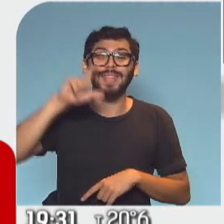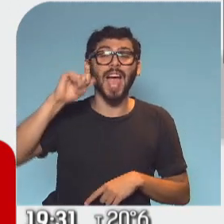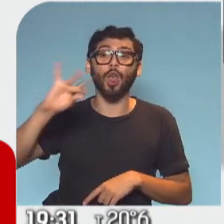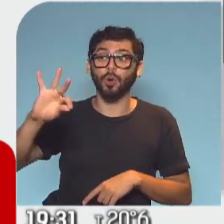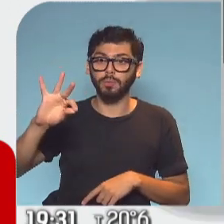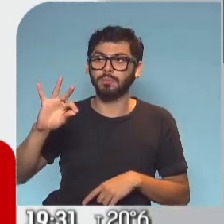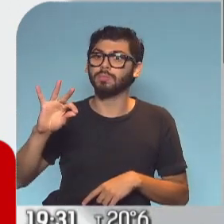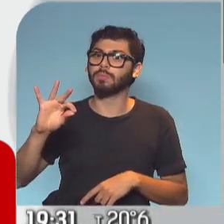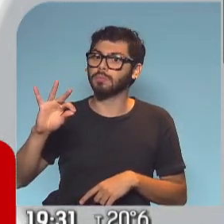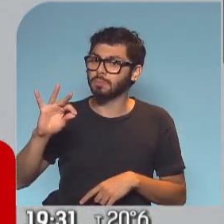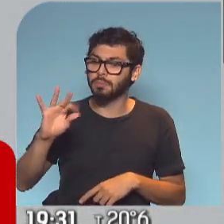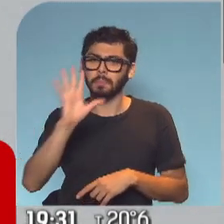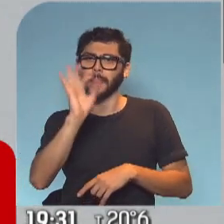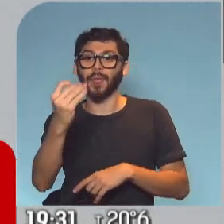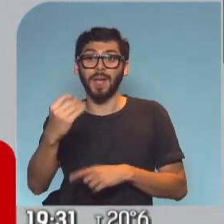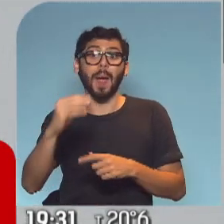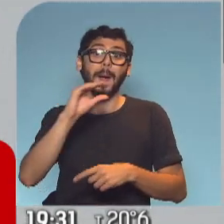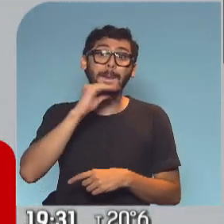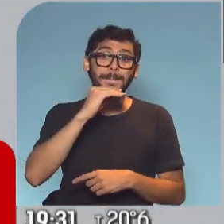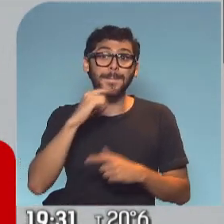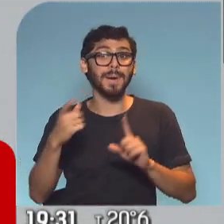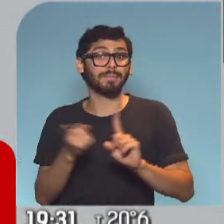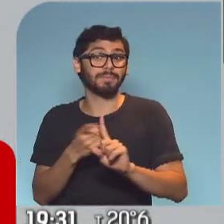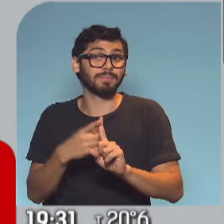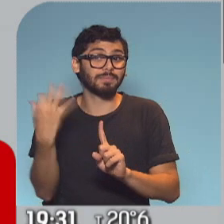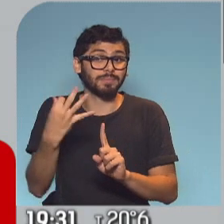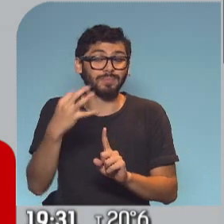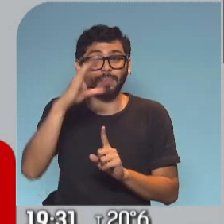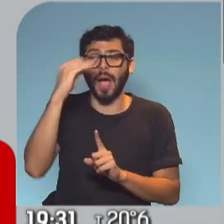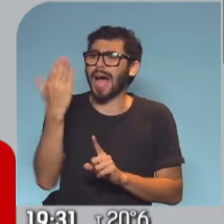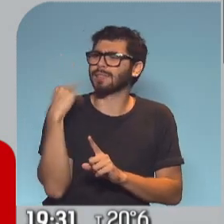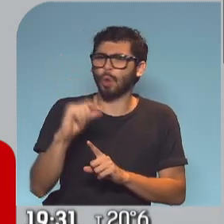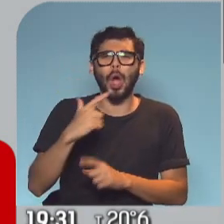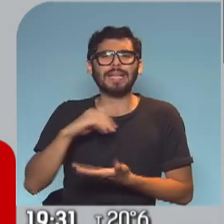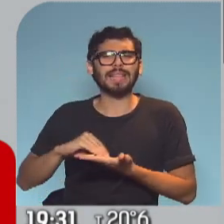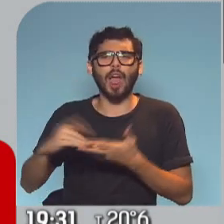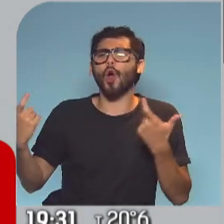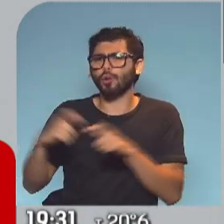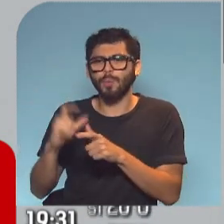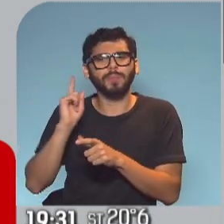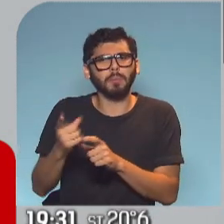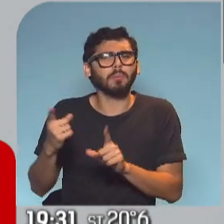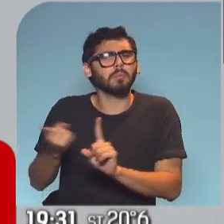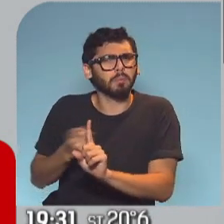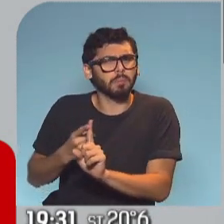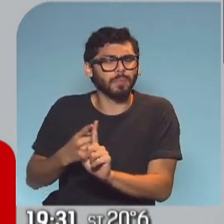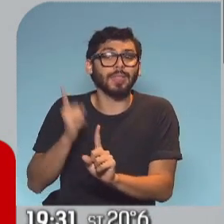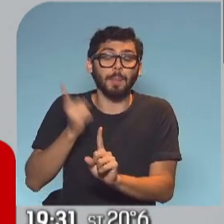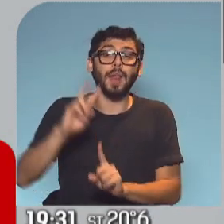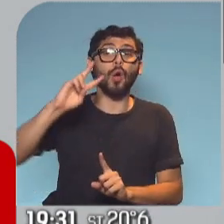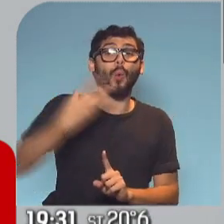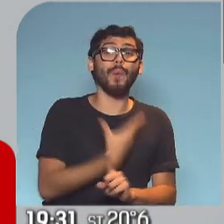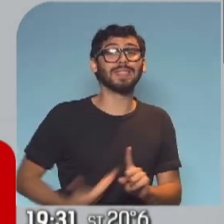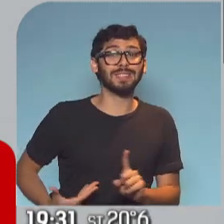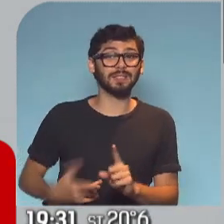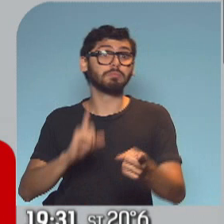muy sano ese vínculo entre Cristina y Sergio Massa, estuvieron reunidos hace pocos días en el Senado, también está muy recompuesta la relación entre la vicepresidenta y el